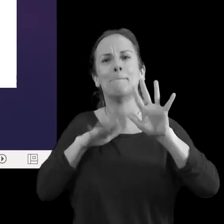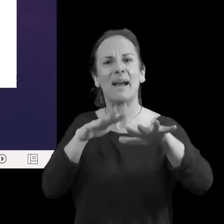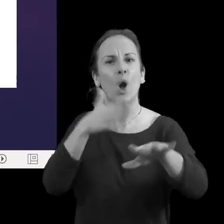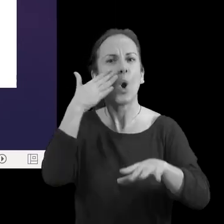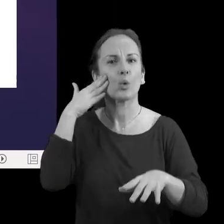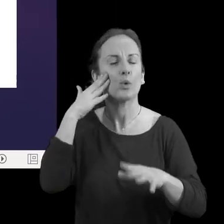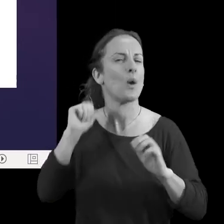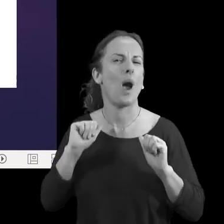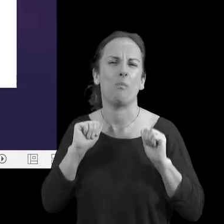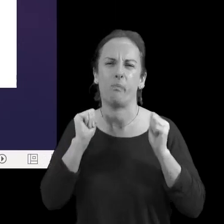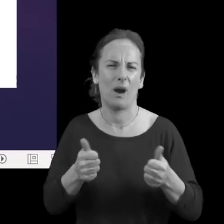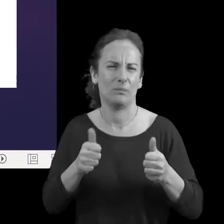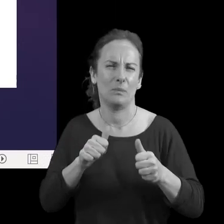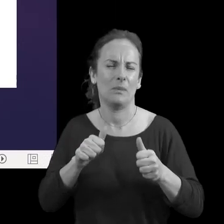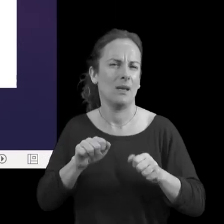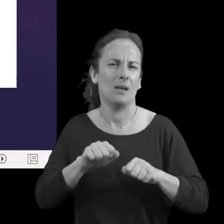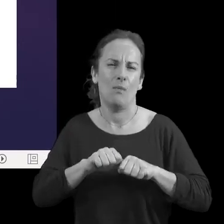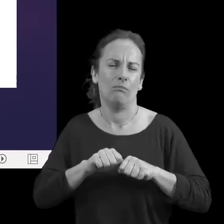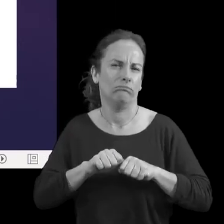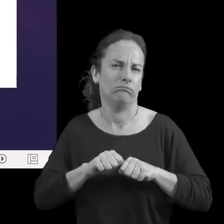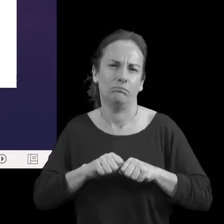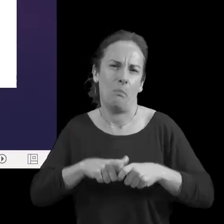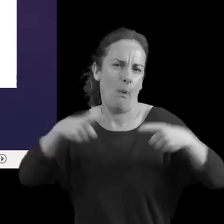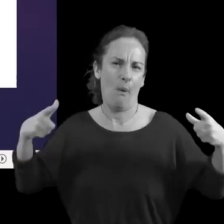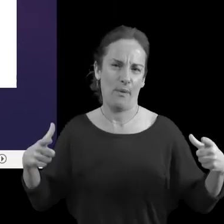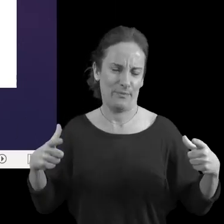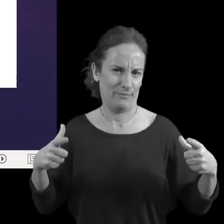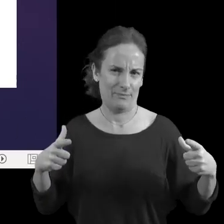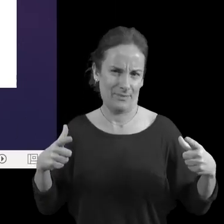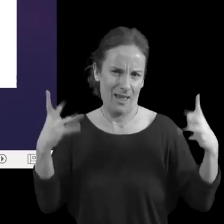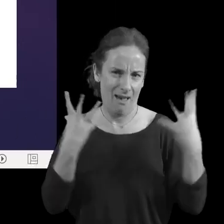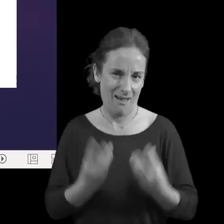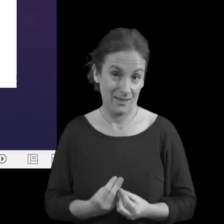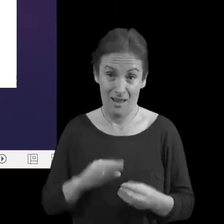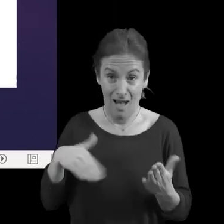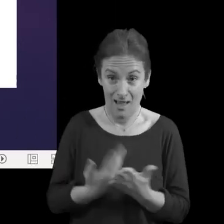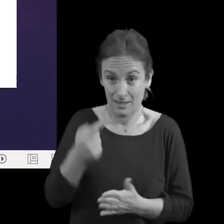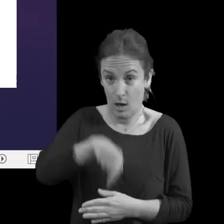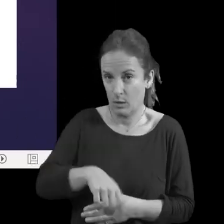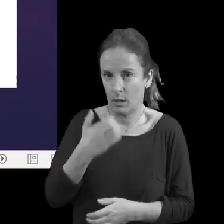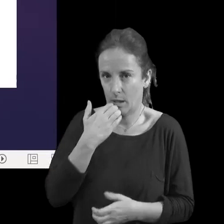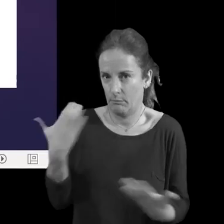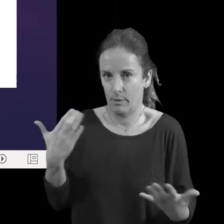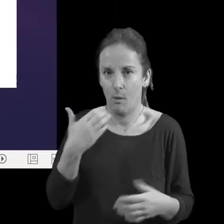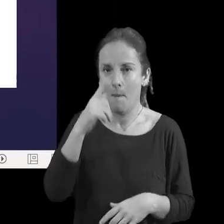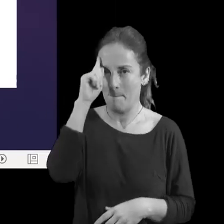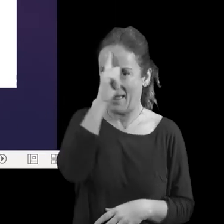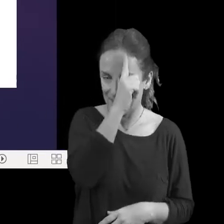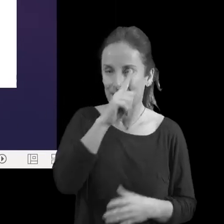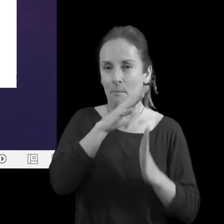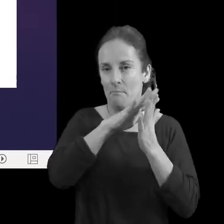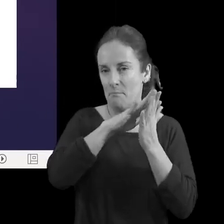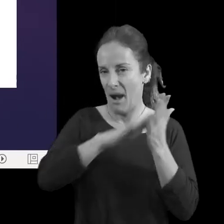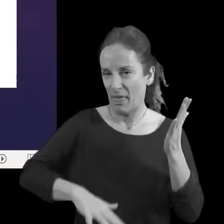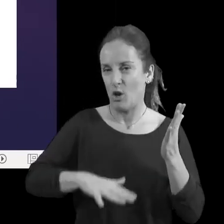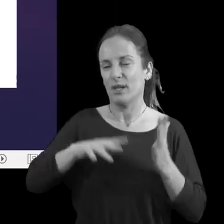ser paulatinamente más numerosas, ¿no? Hasta fijaos hoy en día que son realmente, por ejemplo, ciudades como Madrid, Barcelona, Valencia